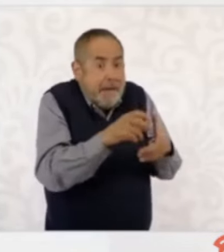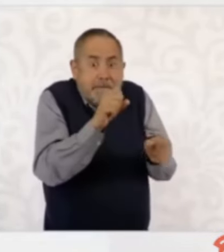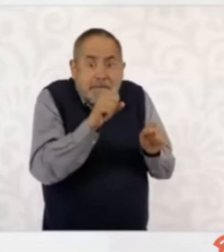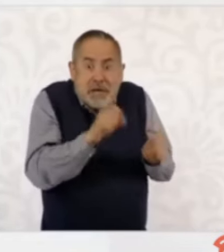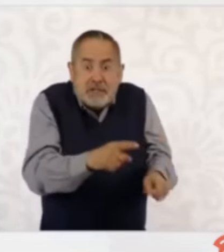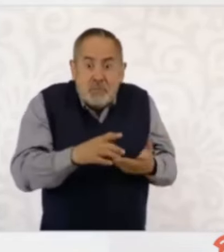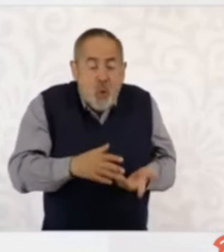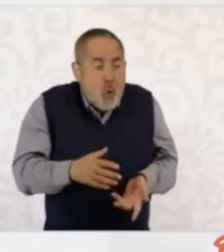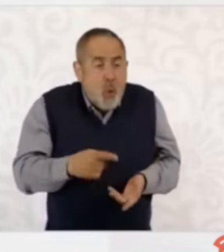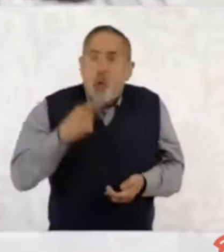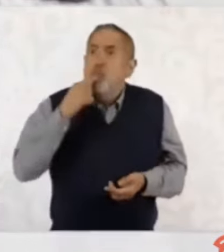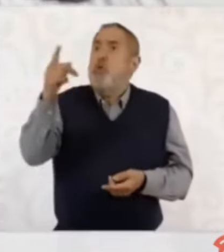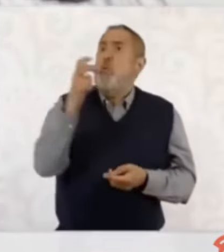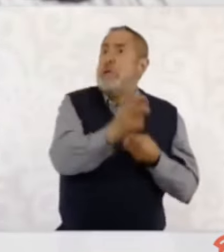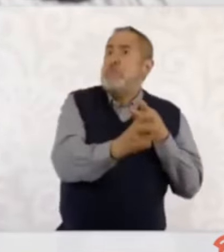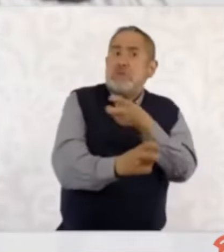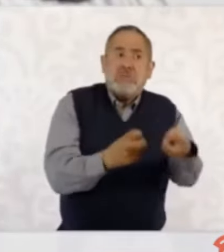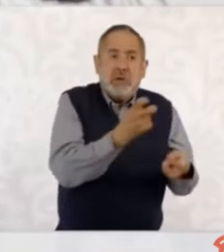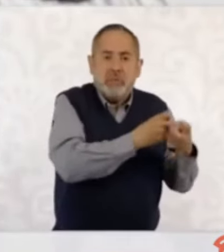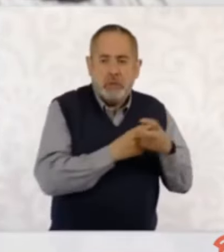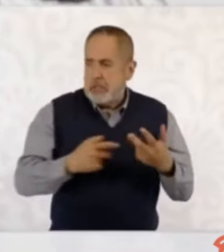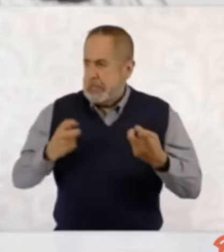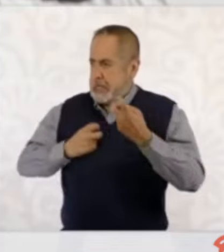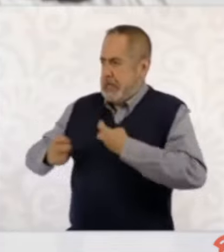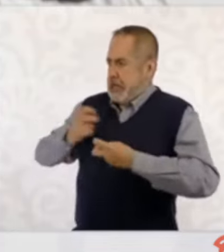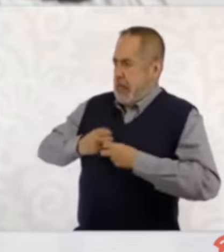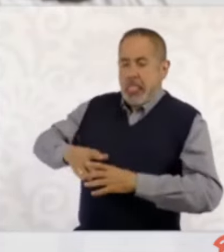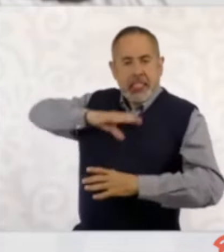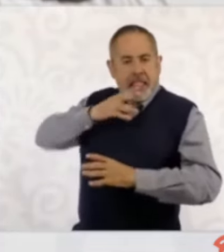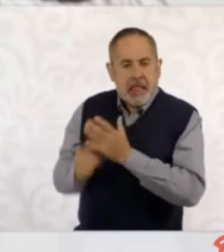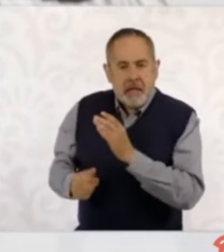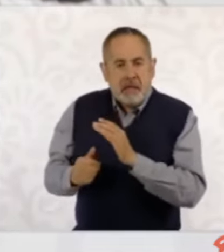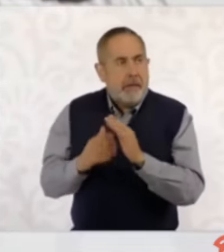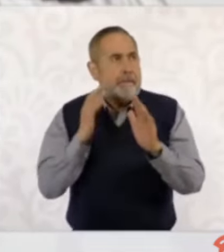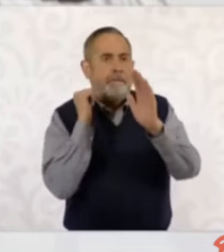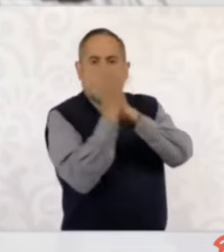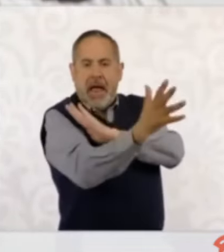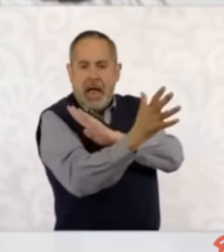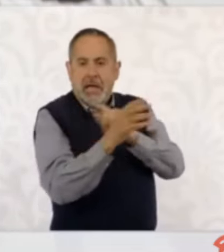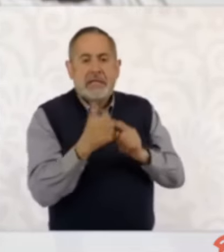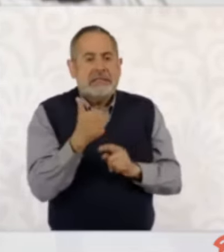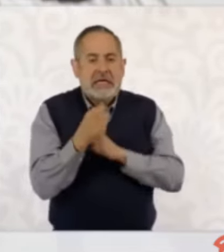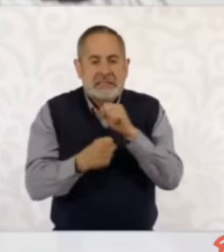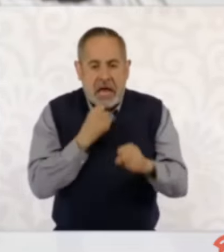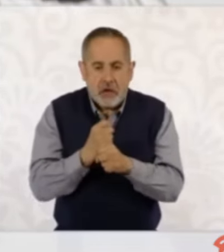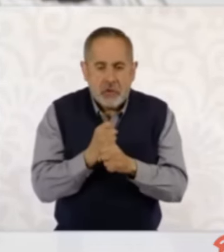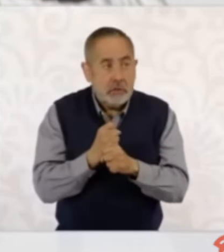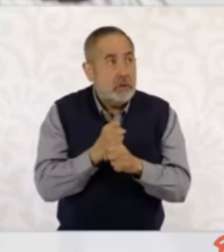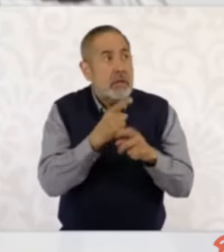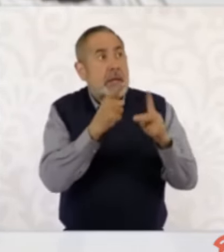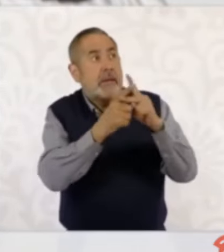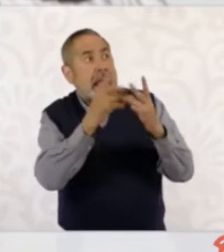los acusa, se va 6 años del país y ¿cuándo regresa? Cuando tiene fuero.